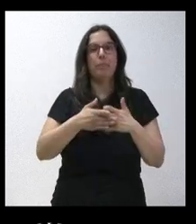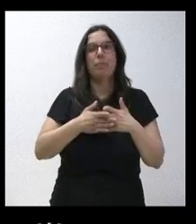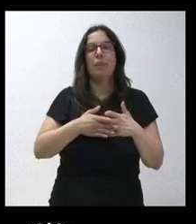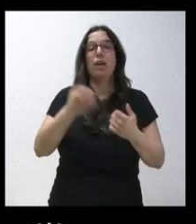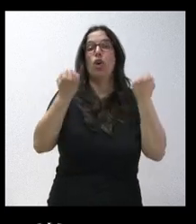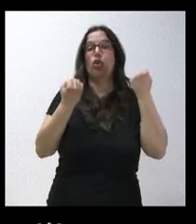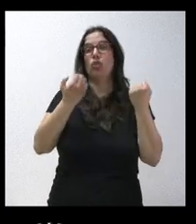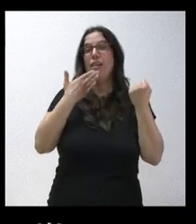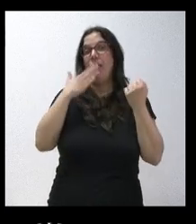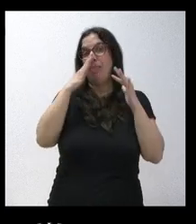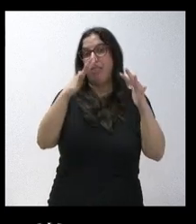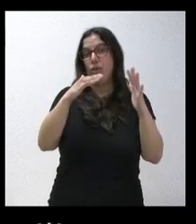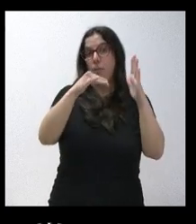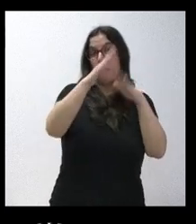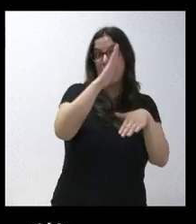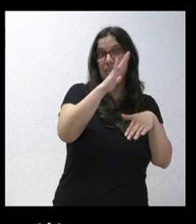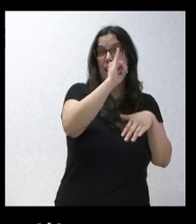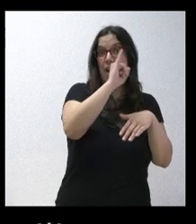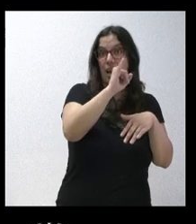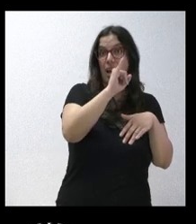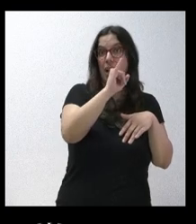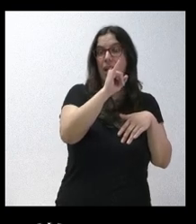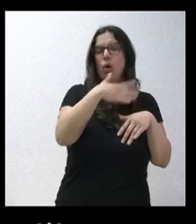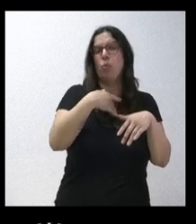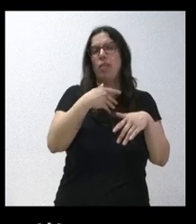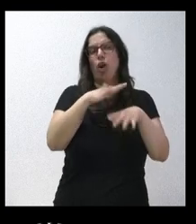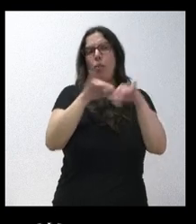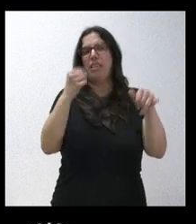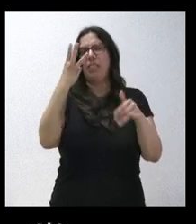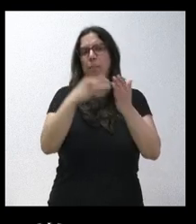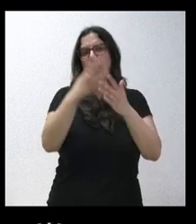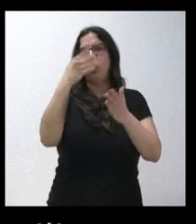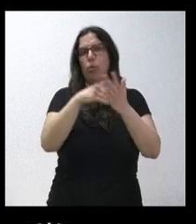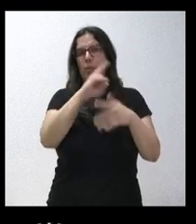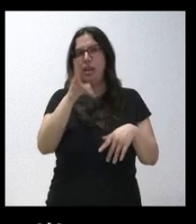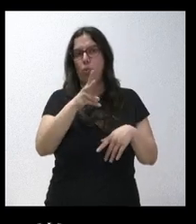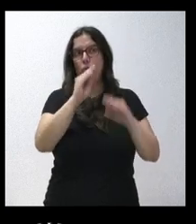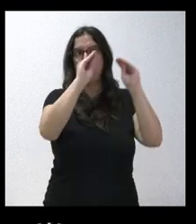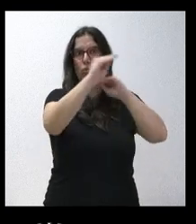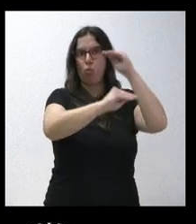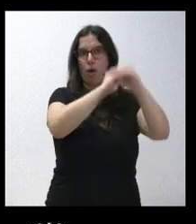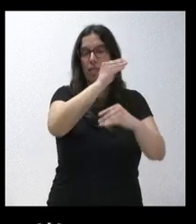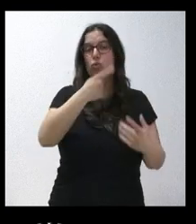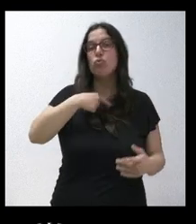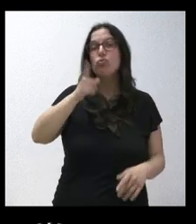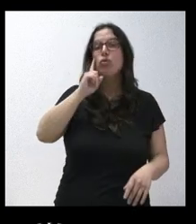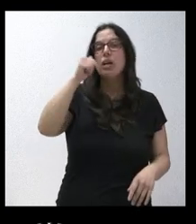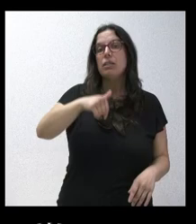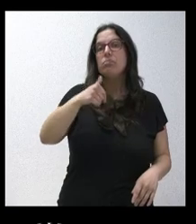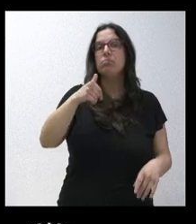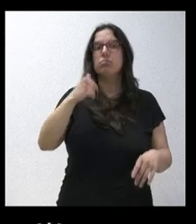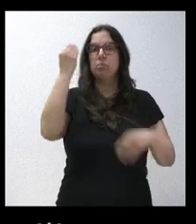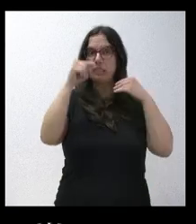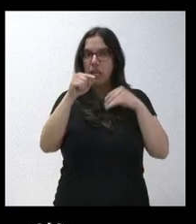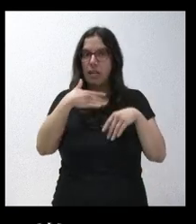10 años se les da una ayuda de entre 3000 y 4000 yo no sé si la junta de castillón se se puede plantear este tema